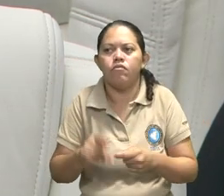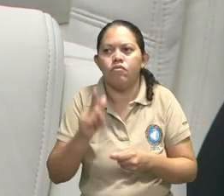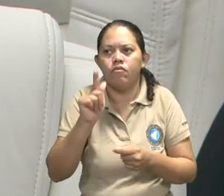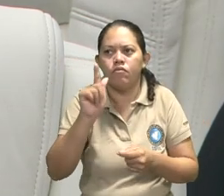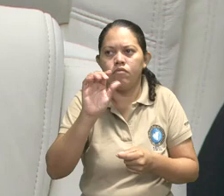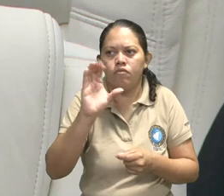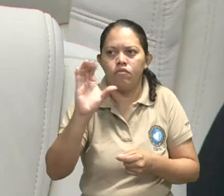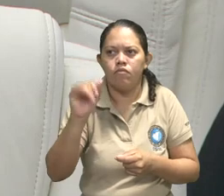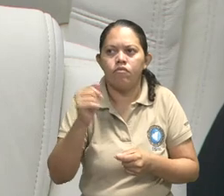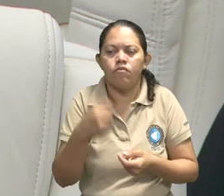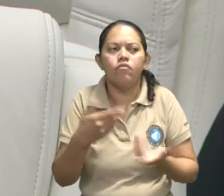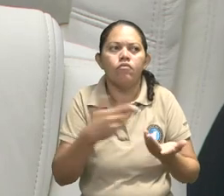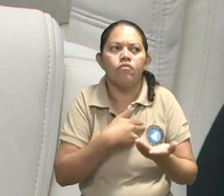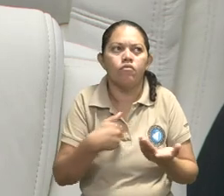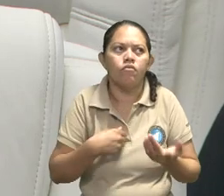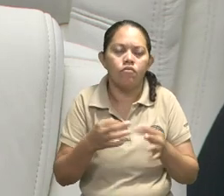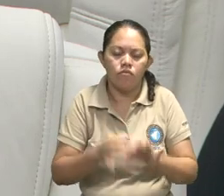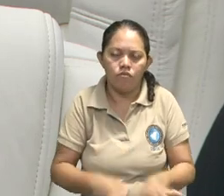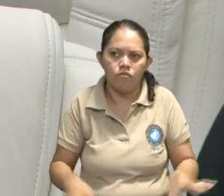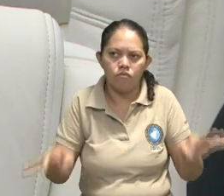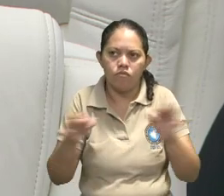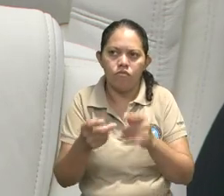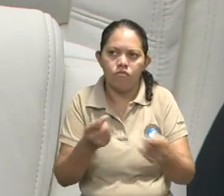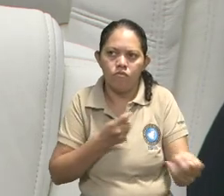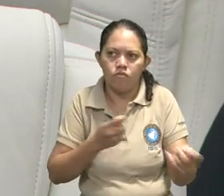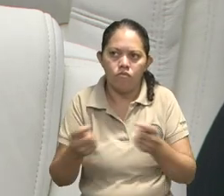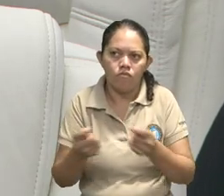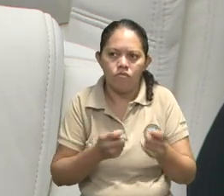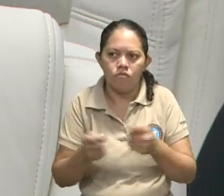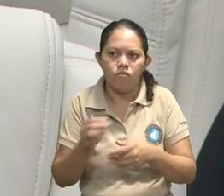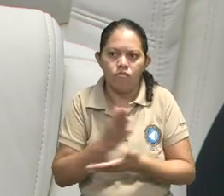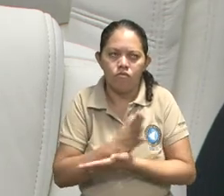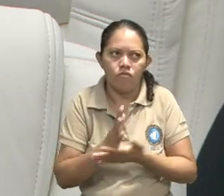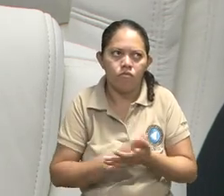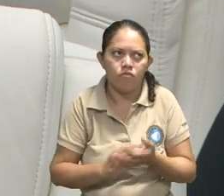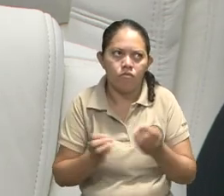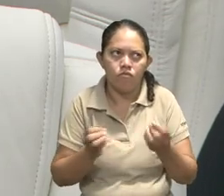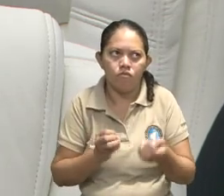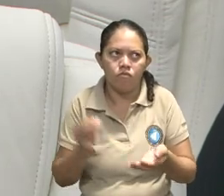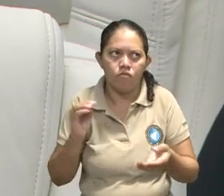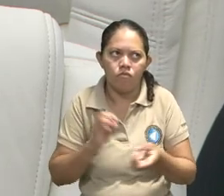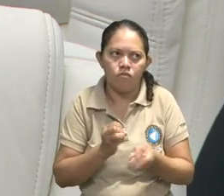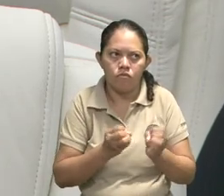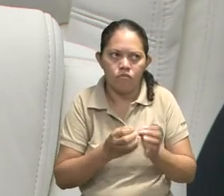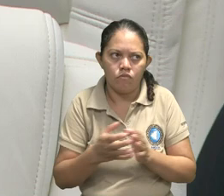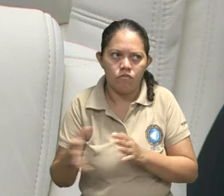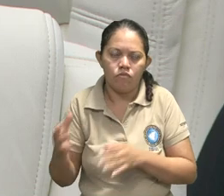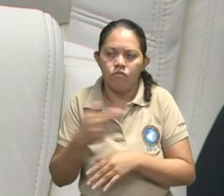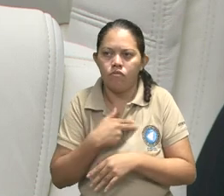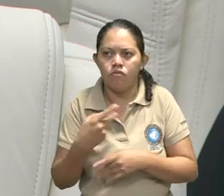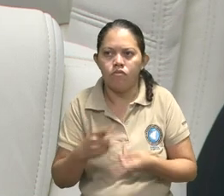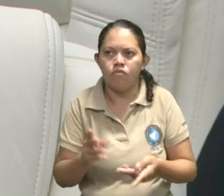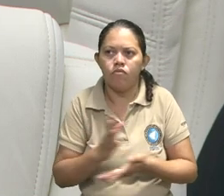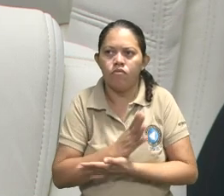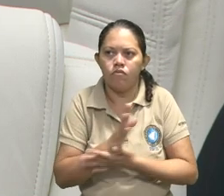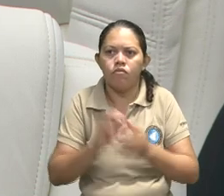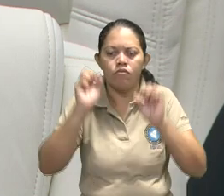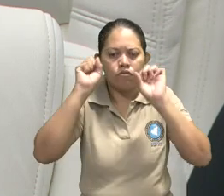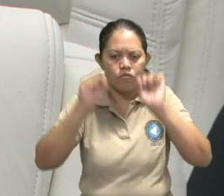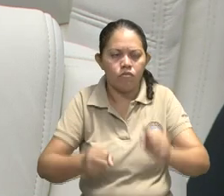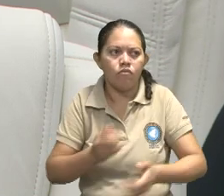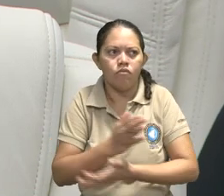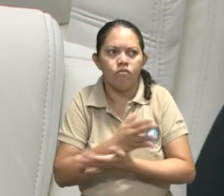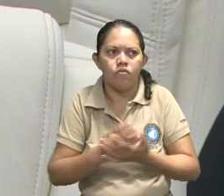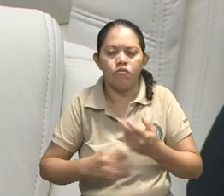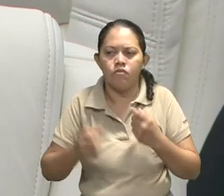Telcor y con ello garantizar flexibilidad, agilidad organizacional en el ente regulador para que se pueda responder